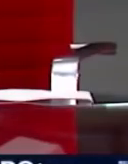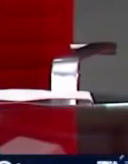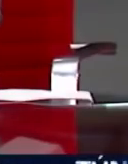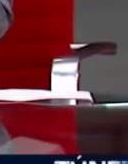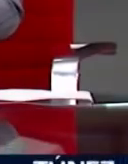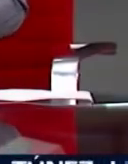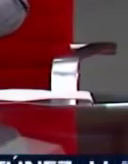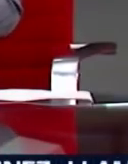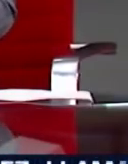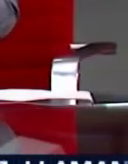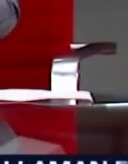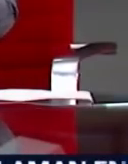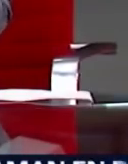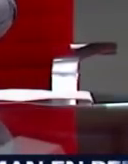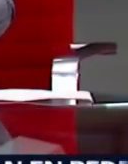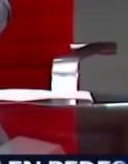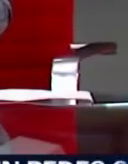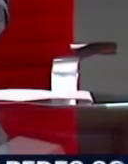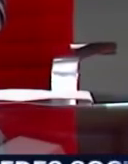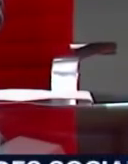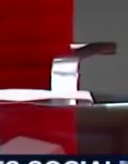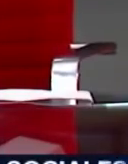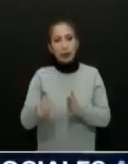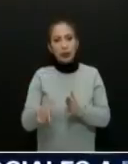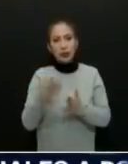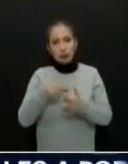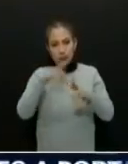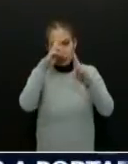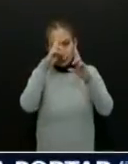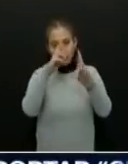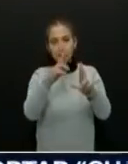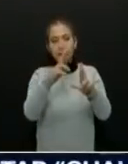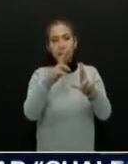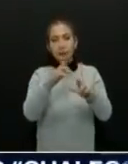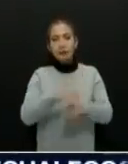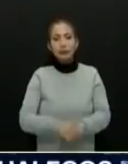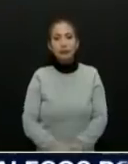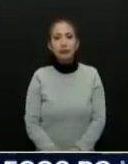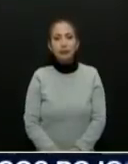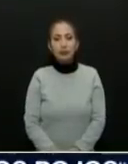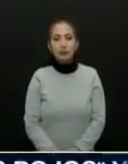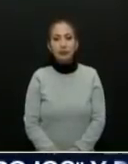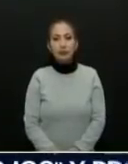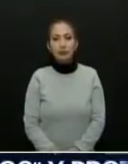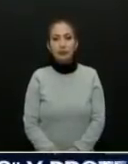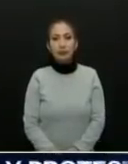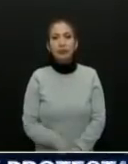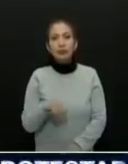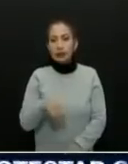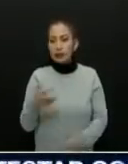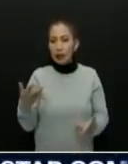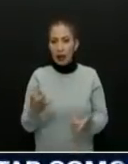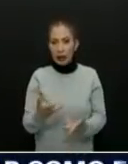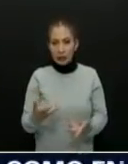Esta tarde, el presidente Andrés Manuel López Obrador encabeza la entrega del Premio Nacional de Derechos Humanos 2018. Vamos a escuchar.